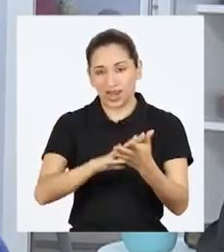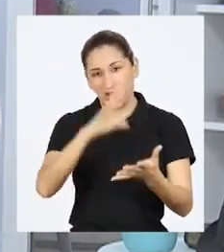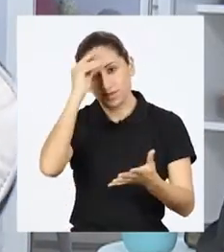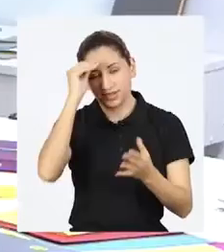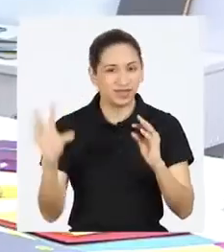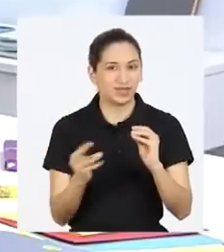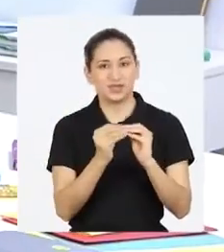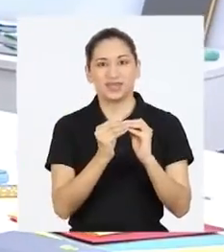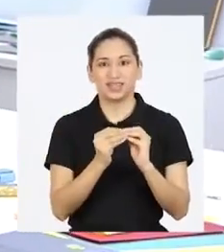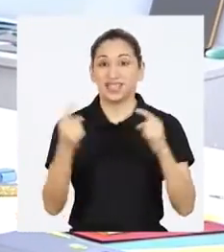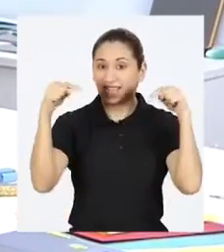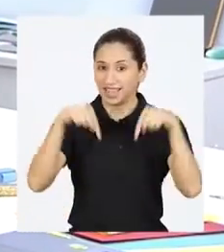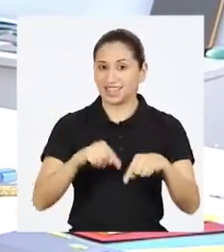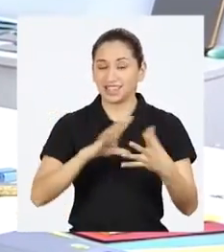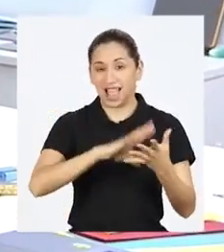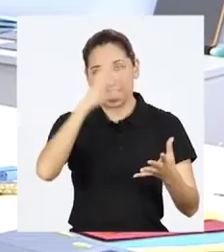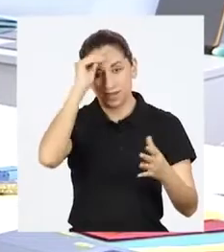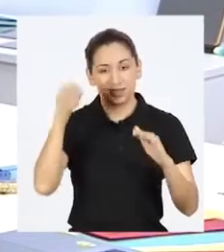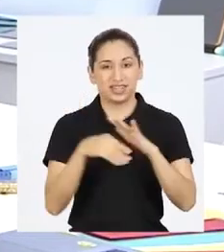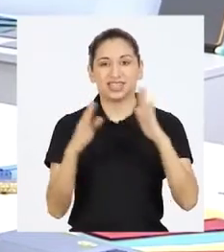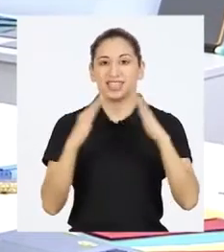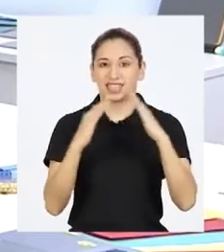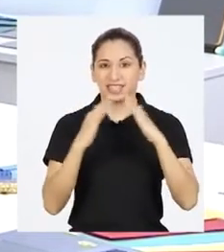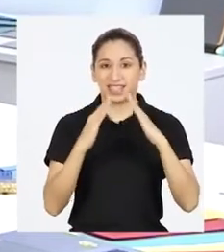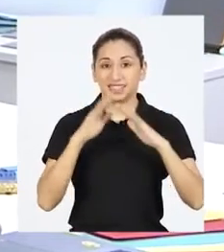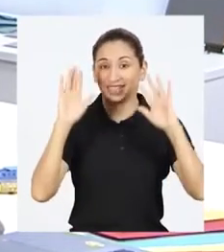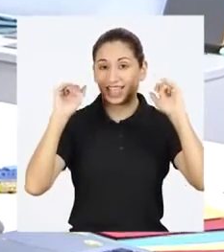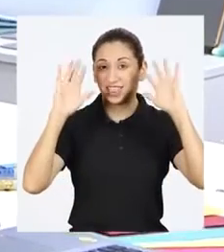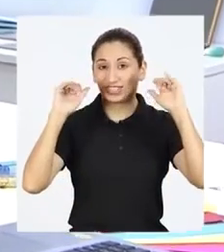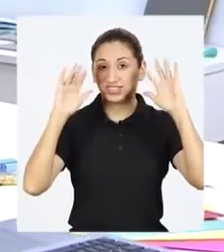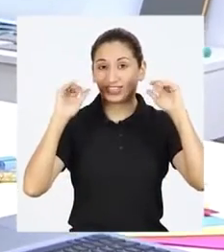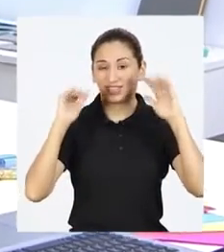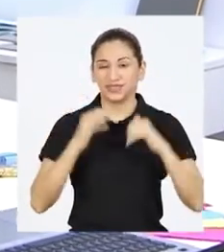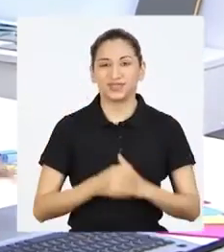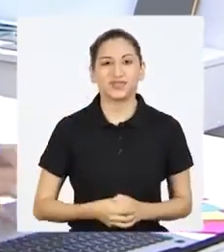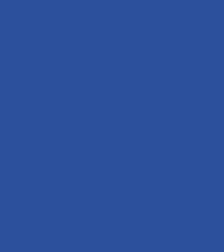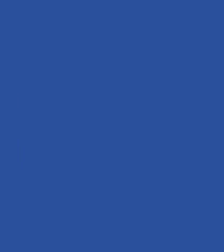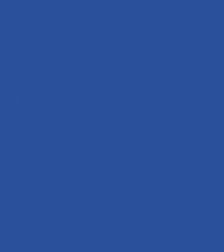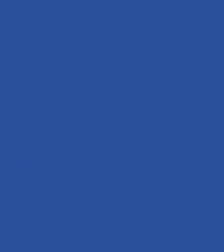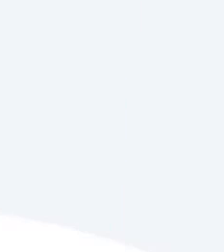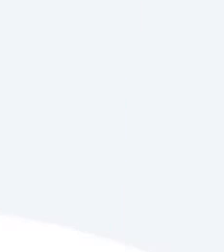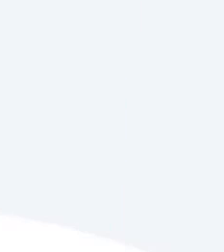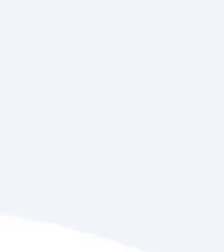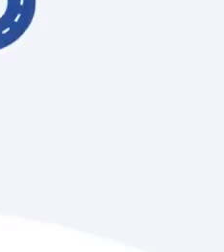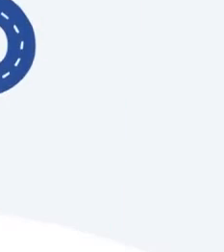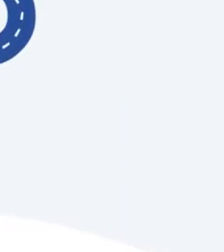aprendiendo más. Aquí en Aprendo en Casa. ¡Ya volvemos!